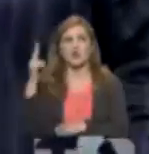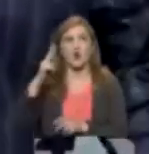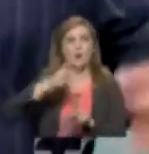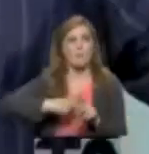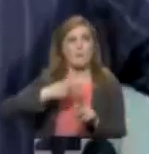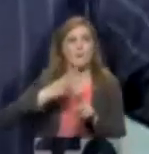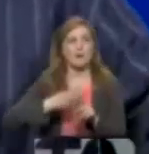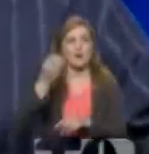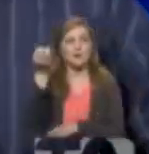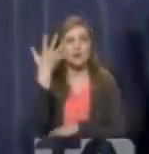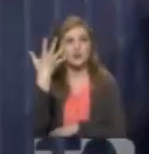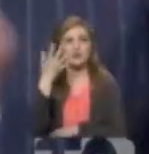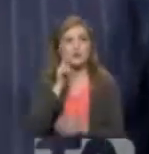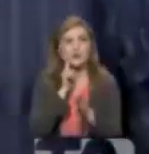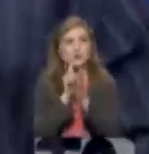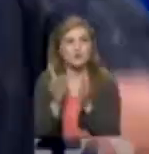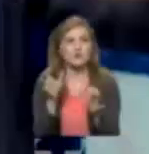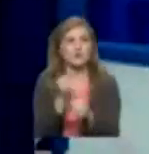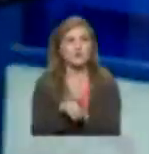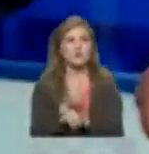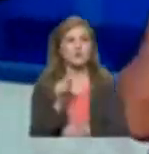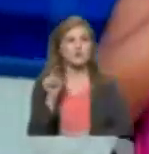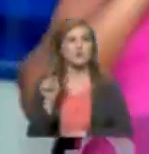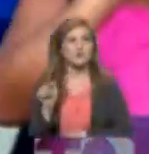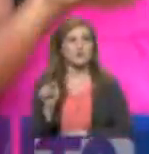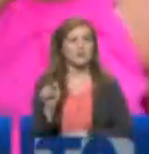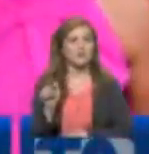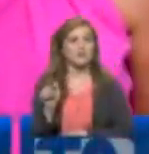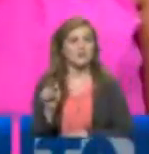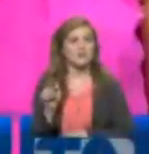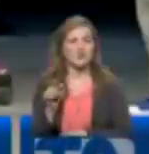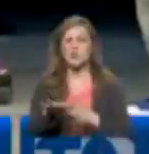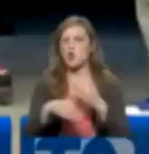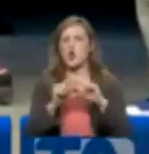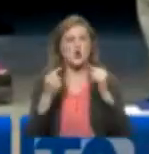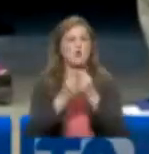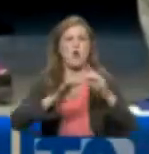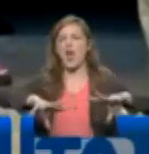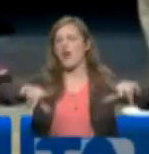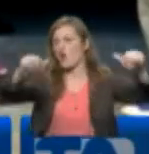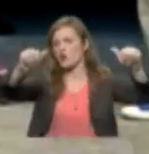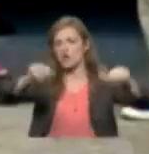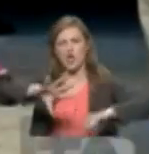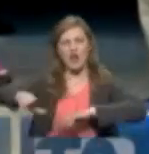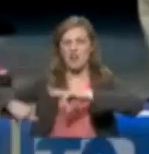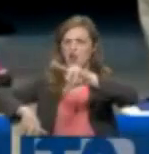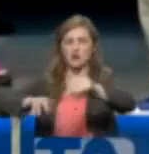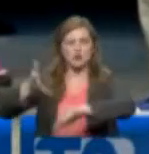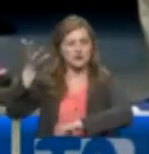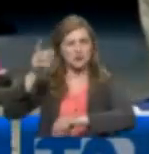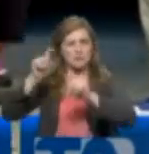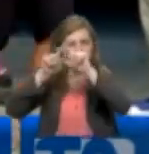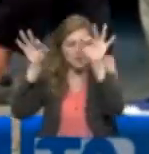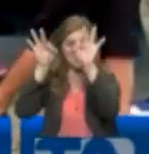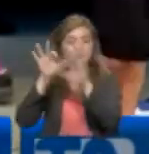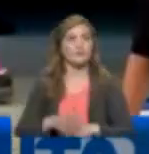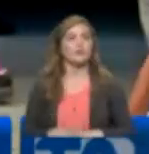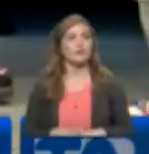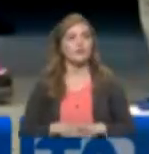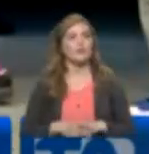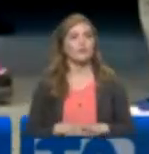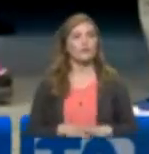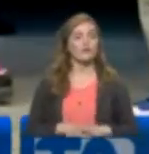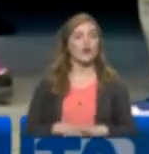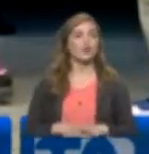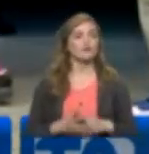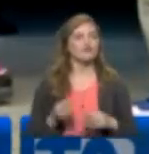luz. Yo ya puse la denuncia. Aquí es una cadena de ladrones. Cerca de 800 denuncias por día se tramitan en el servicio de atención